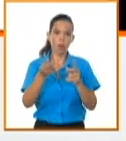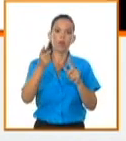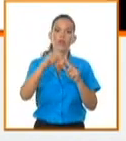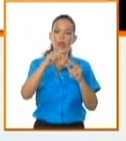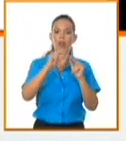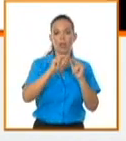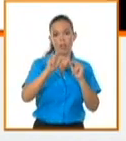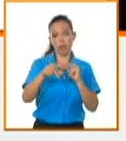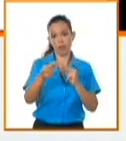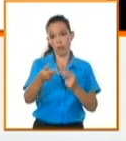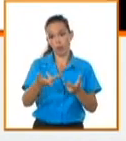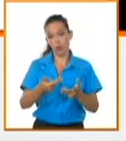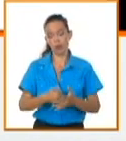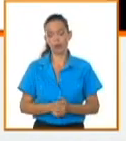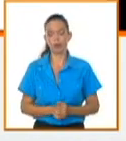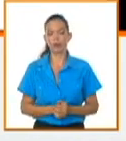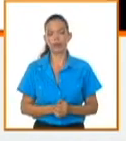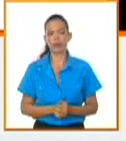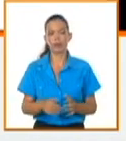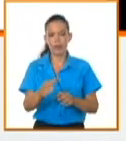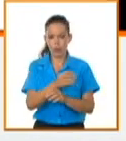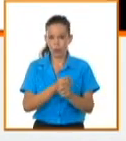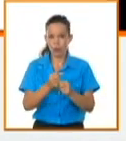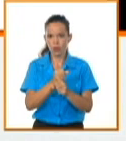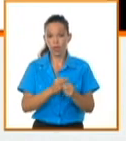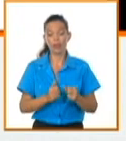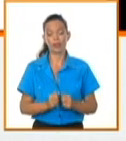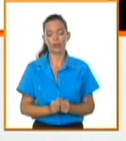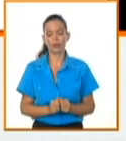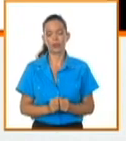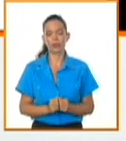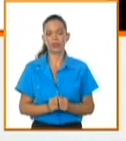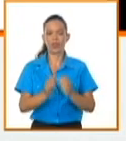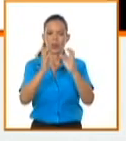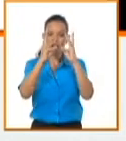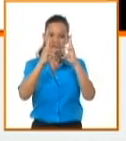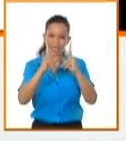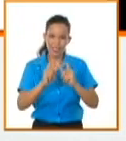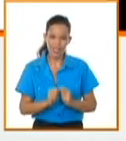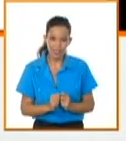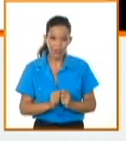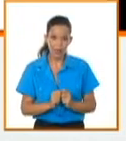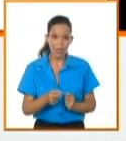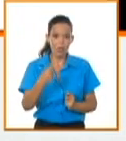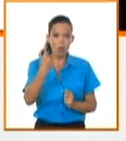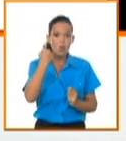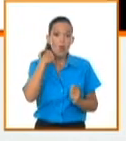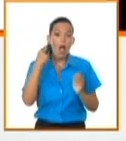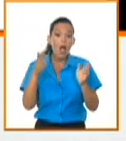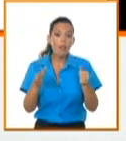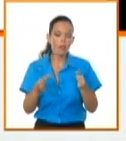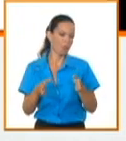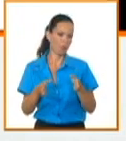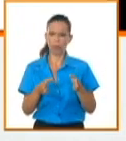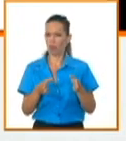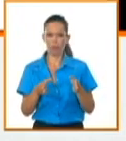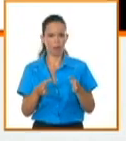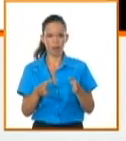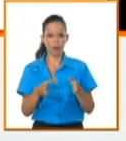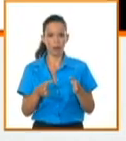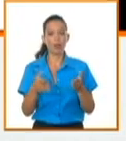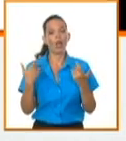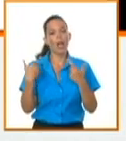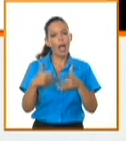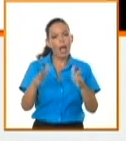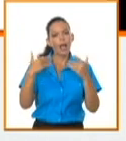móvil Así que estamos hablando de una cifra que no se puede lograr solo un año Por lo tanto la continuidad de la que lo que ya